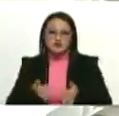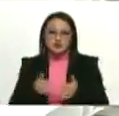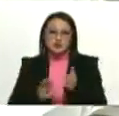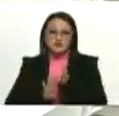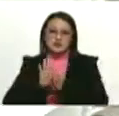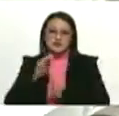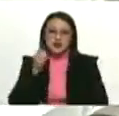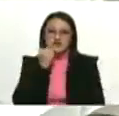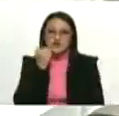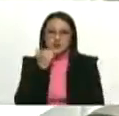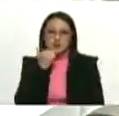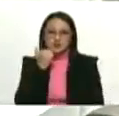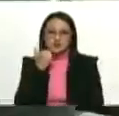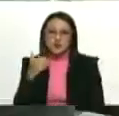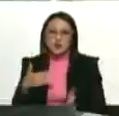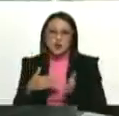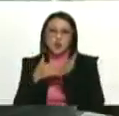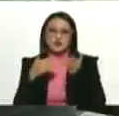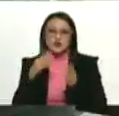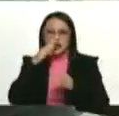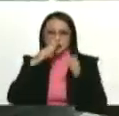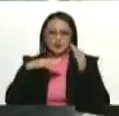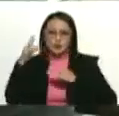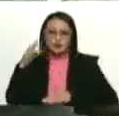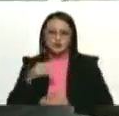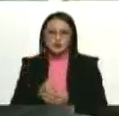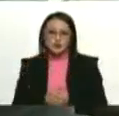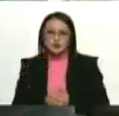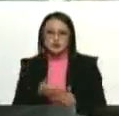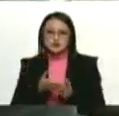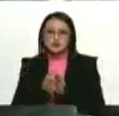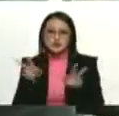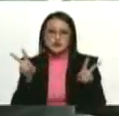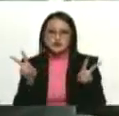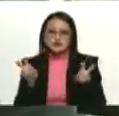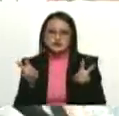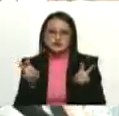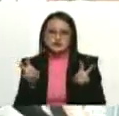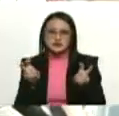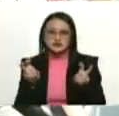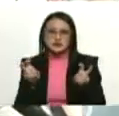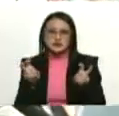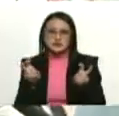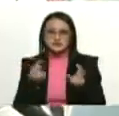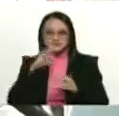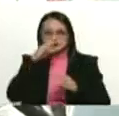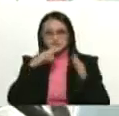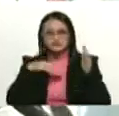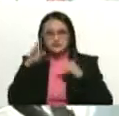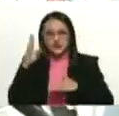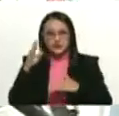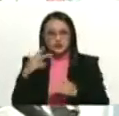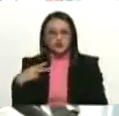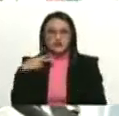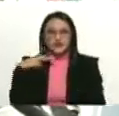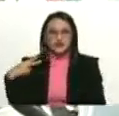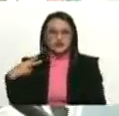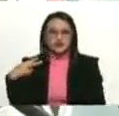crecer el abuso contra los adultos mayores. En este sentido, los adultos mayores